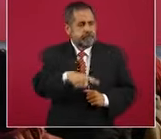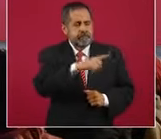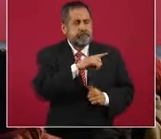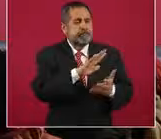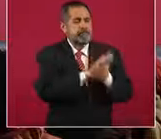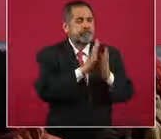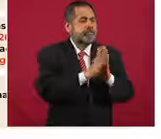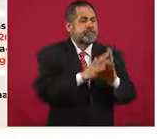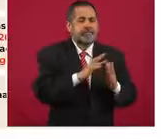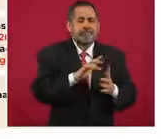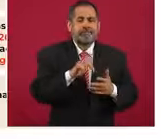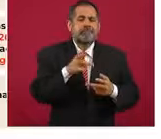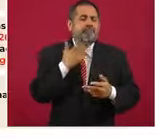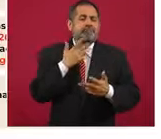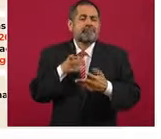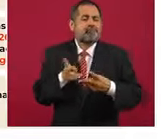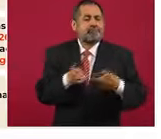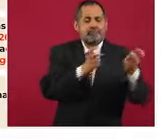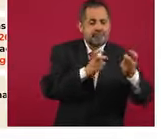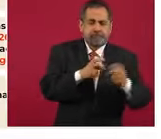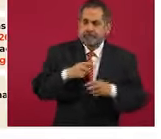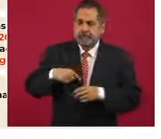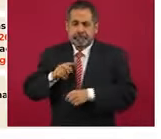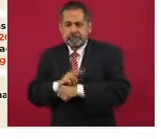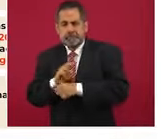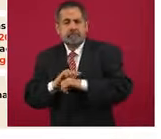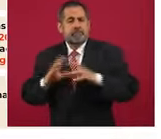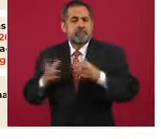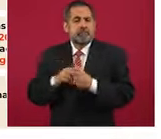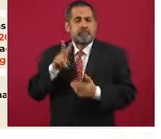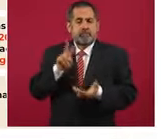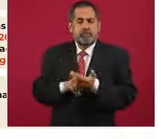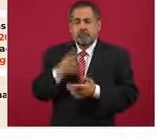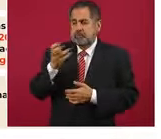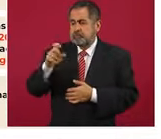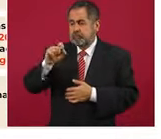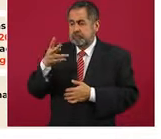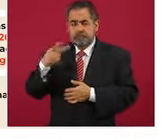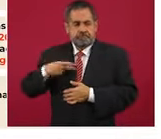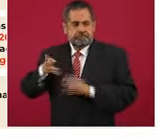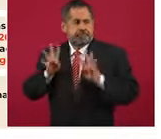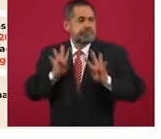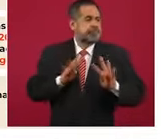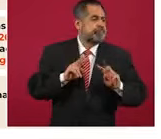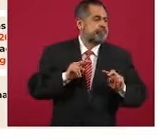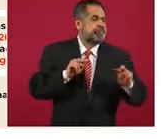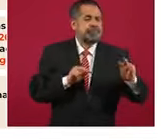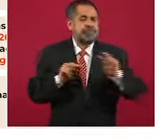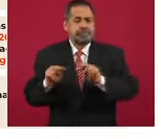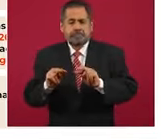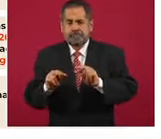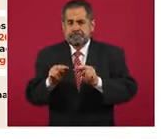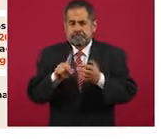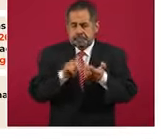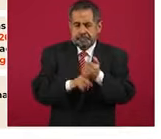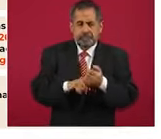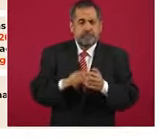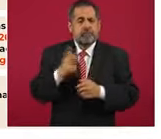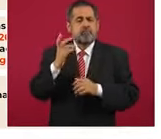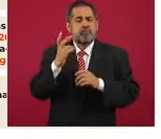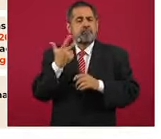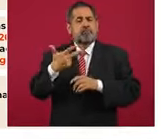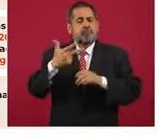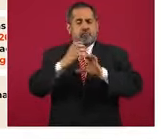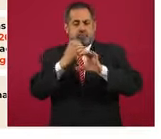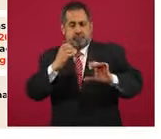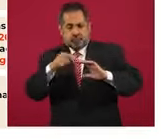mercado ilícito de combustibles. Los hombres desplegados son 2.429. La seguridad sigue a esos 8 ductos